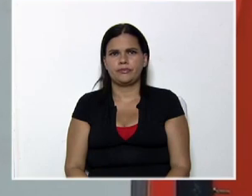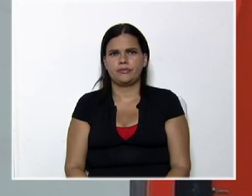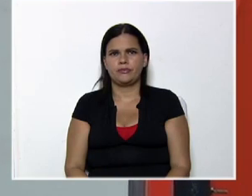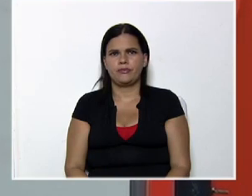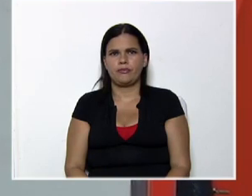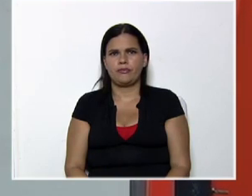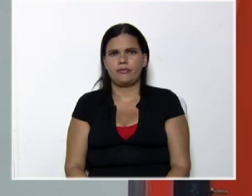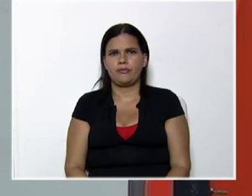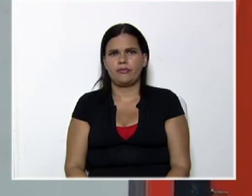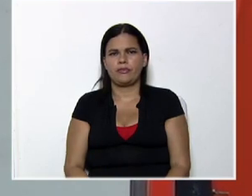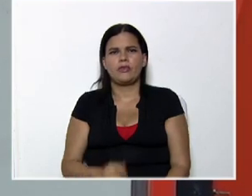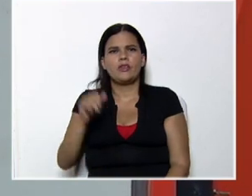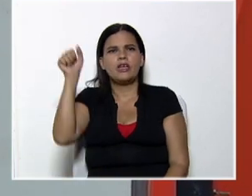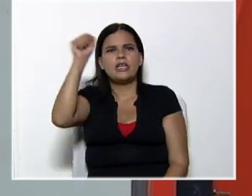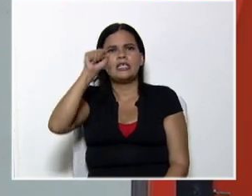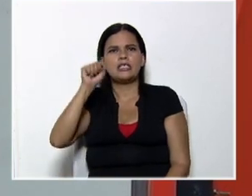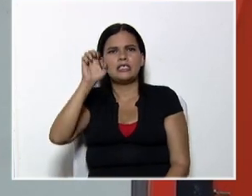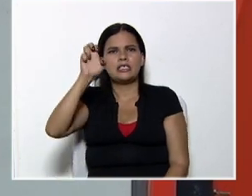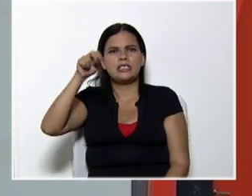de 32 grados